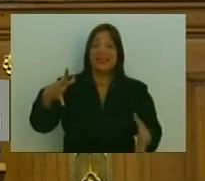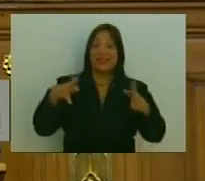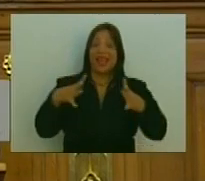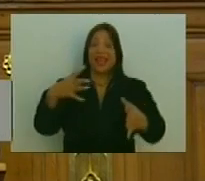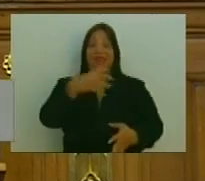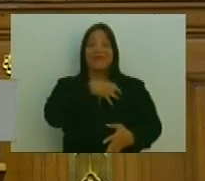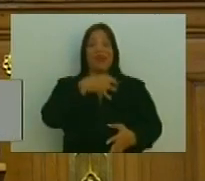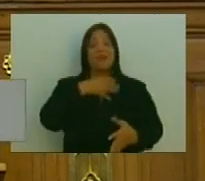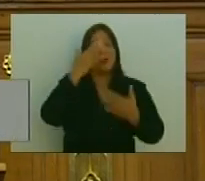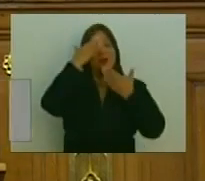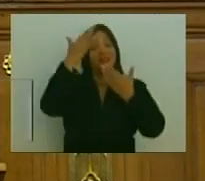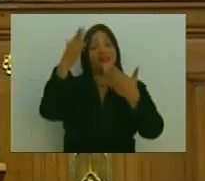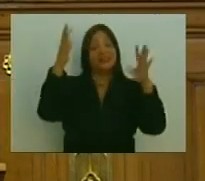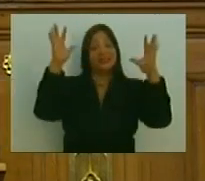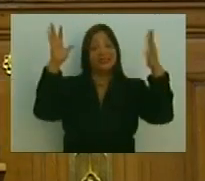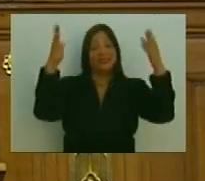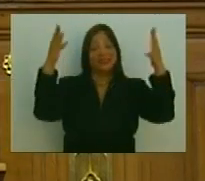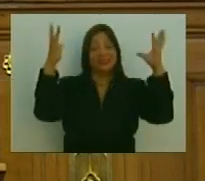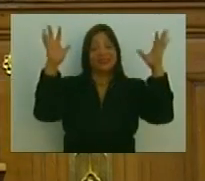país.